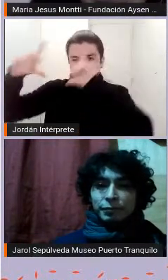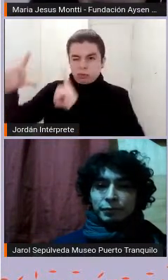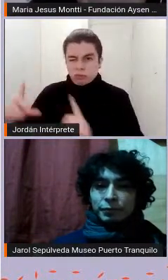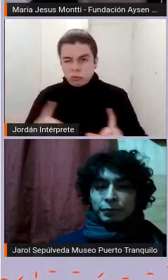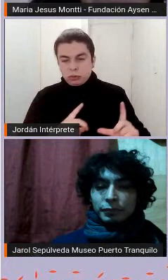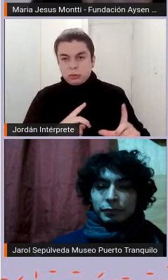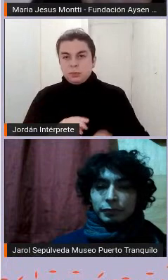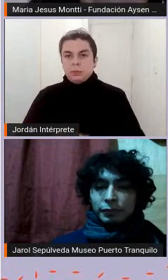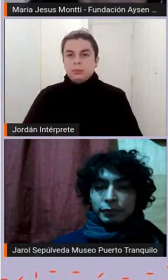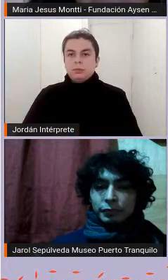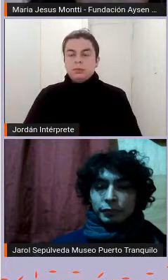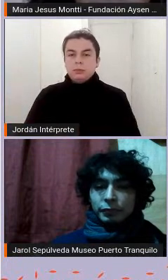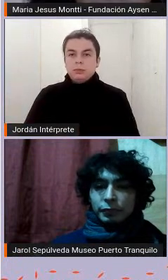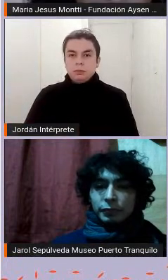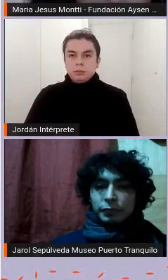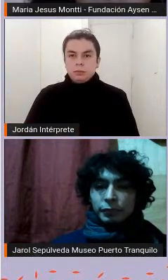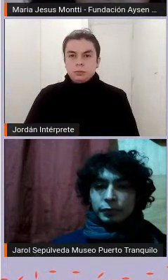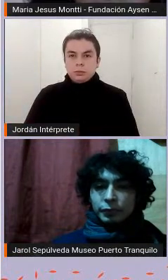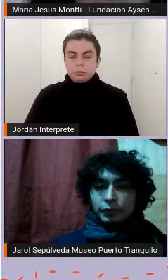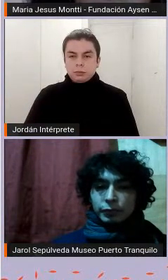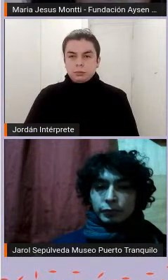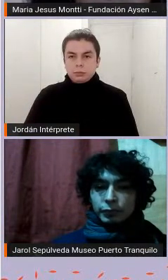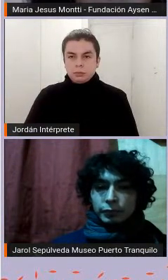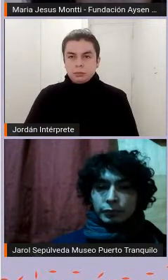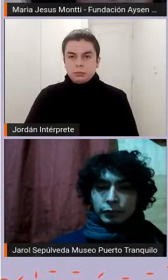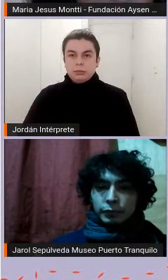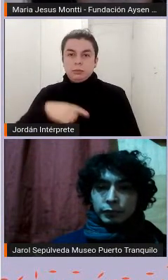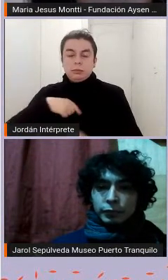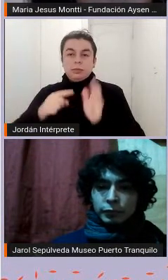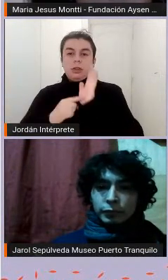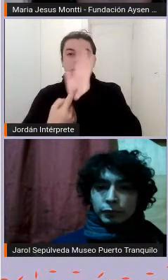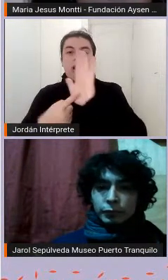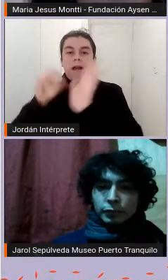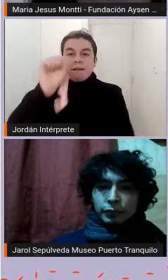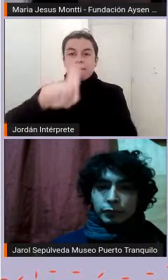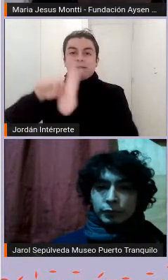Bueno, y a continuación me gustaría mostrarle un breve video que